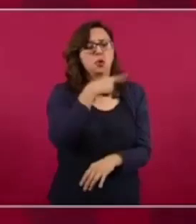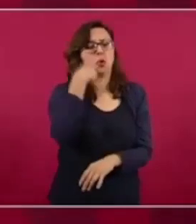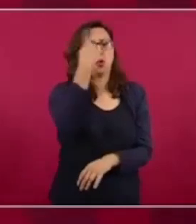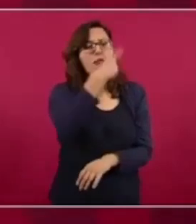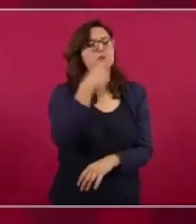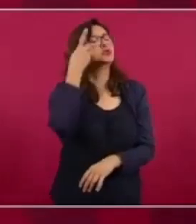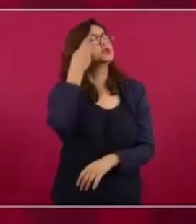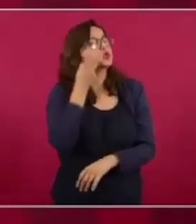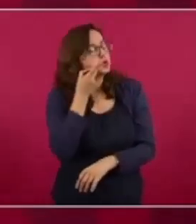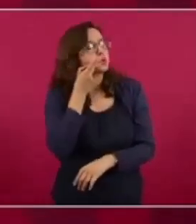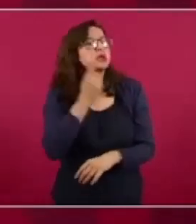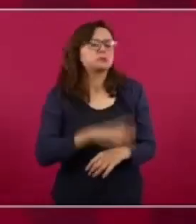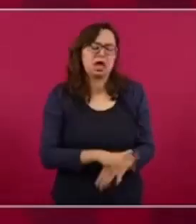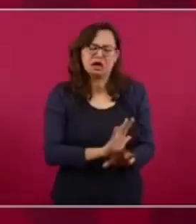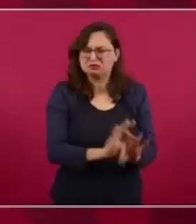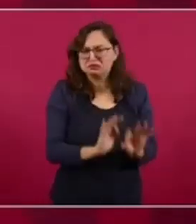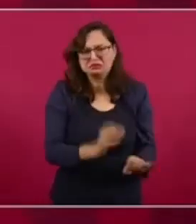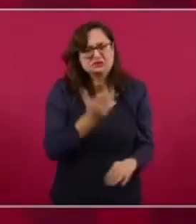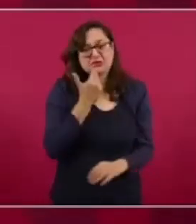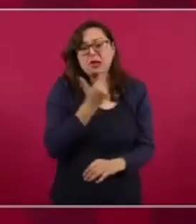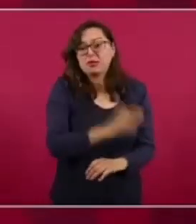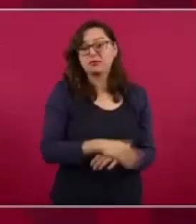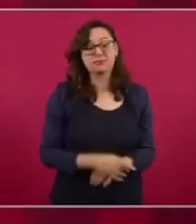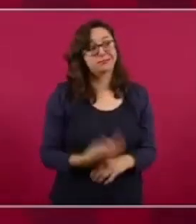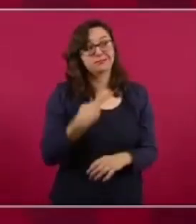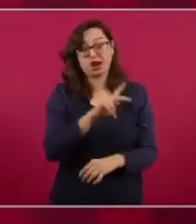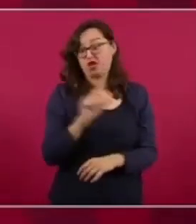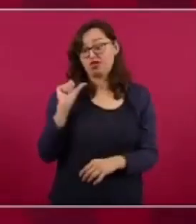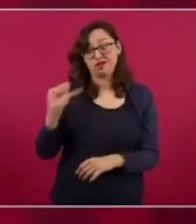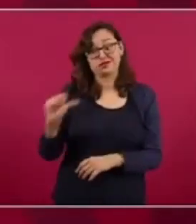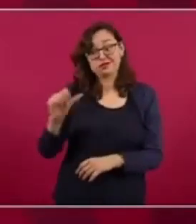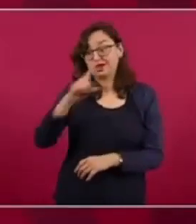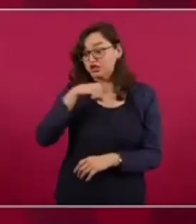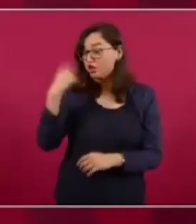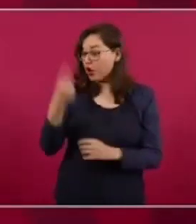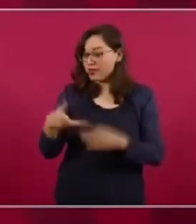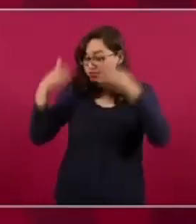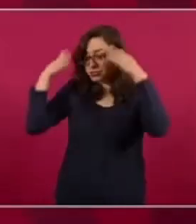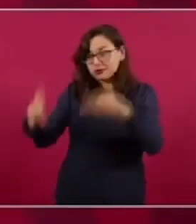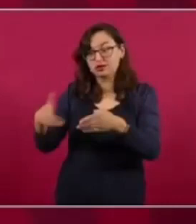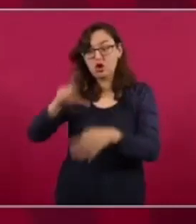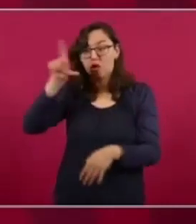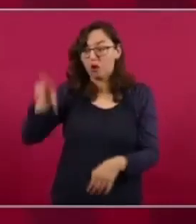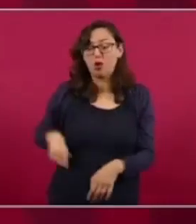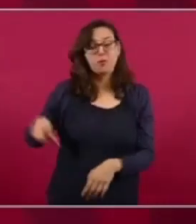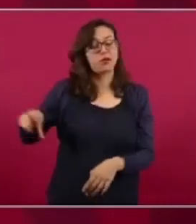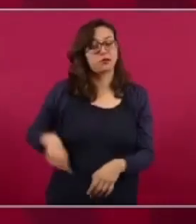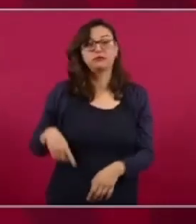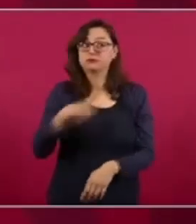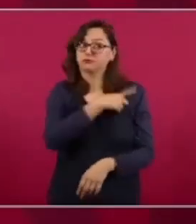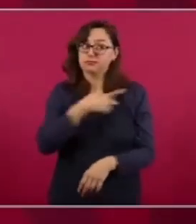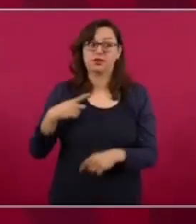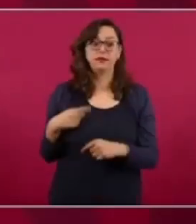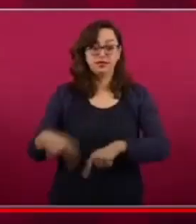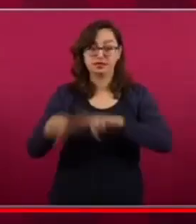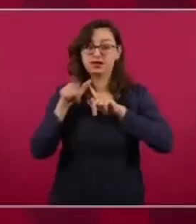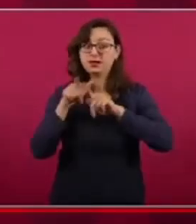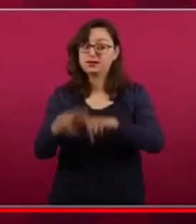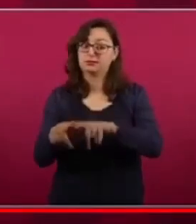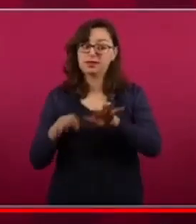Pero que las 16 dedicadas al gobierno se mantengan.